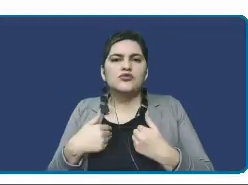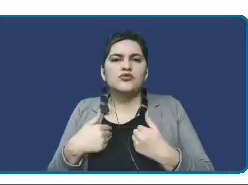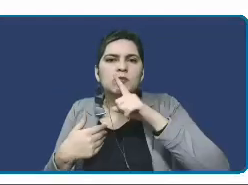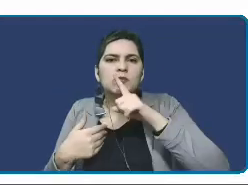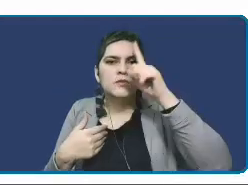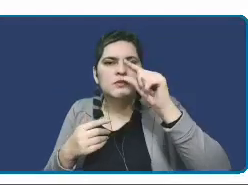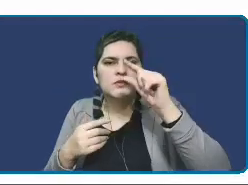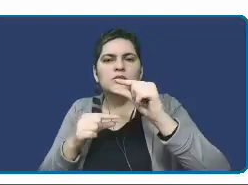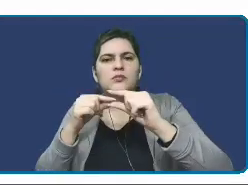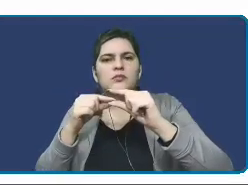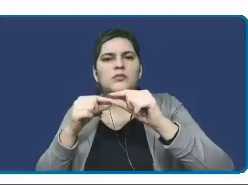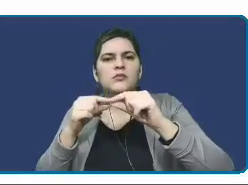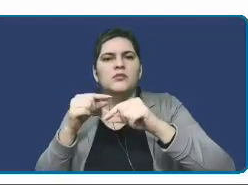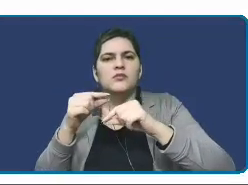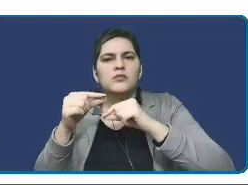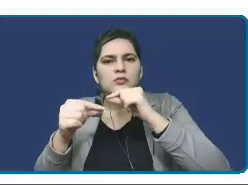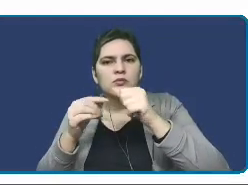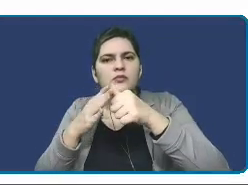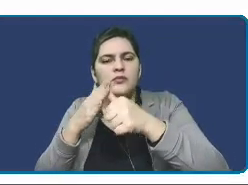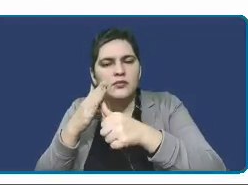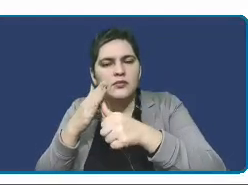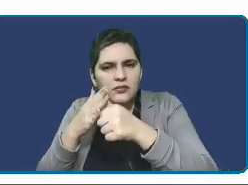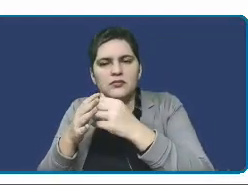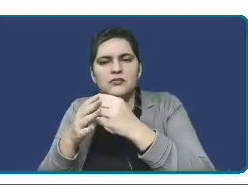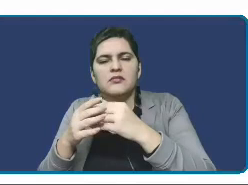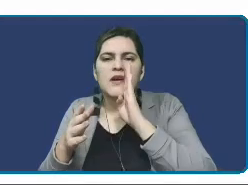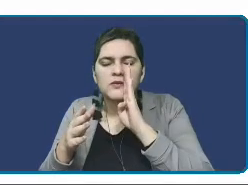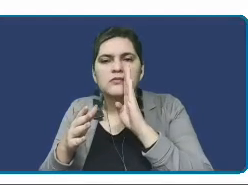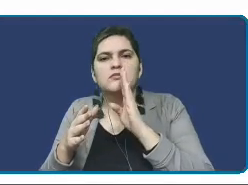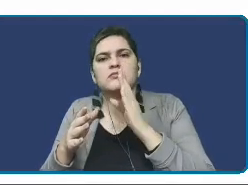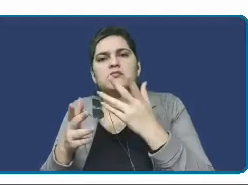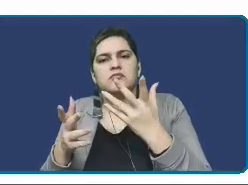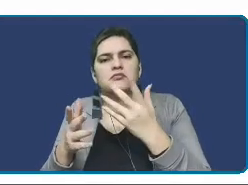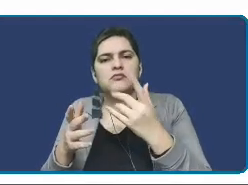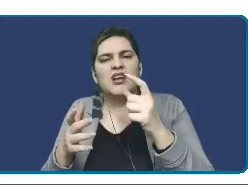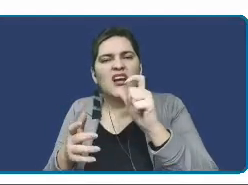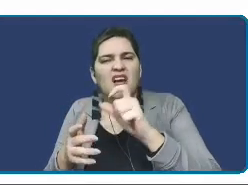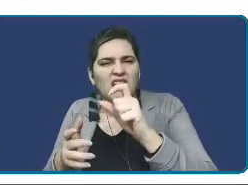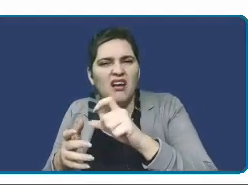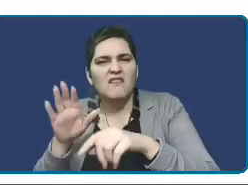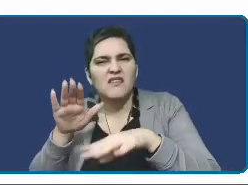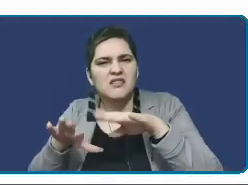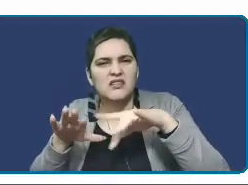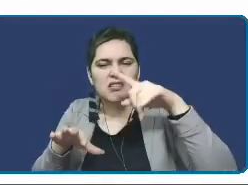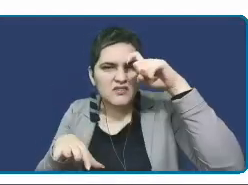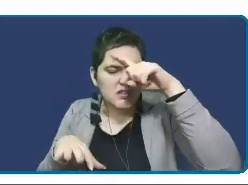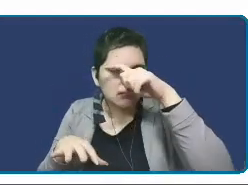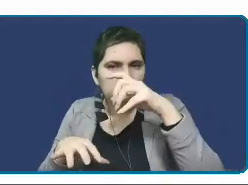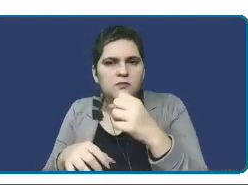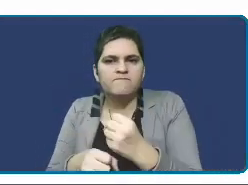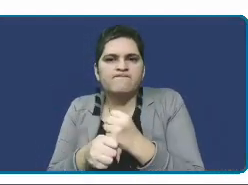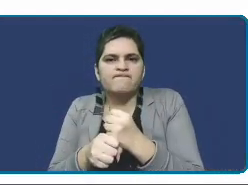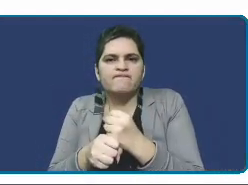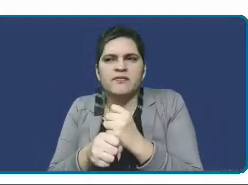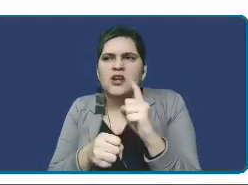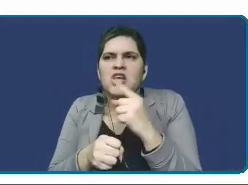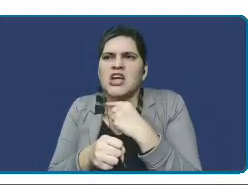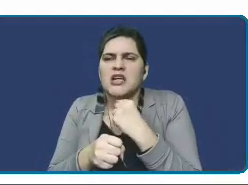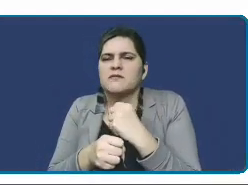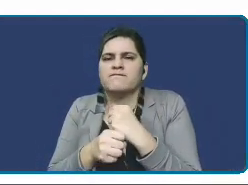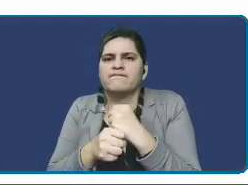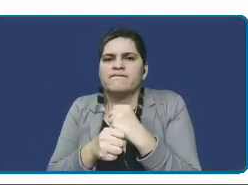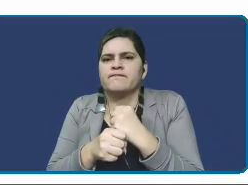defecar, ¿ya? Y puede complicarse con retención, o sea, me demoro mucho, no quiero ir al baño, me molesta ir,